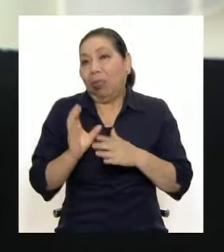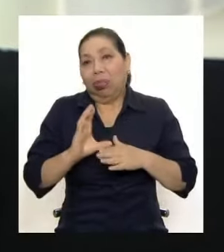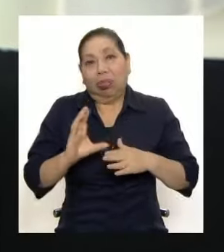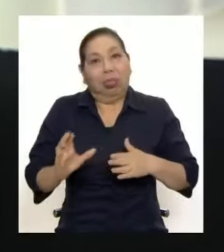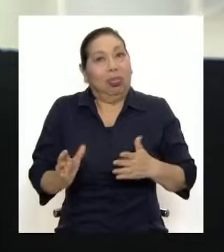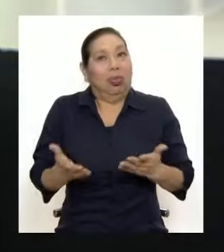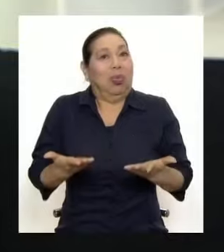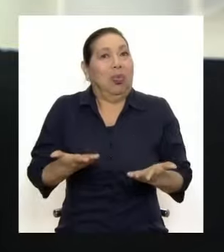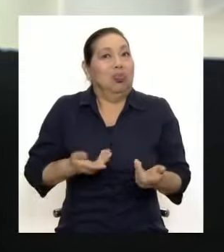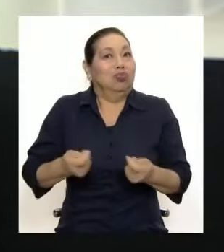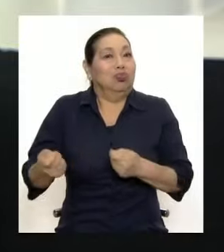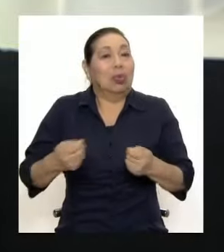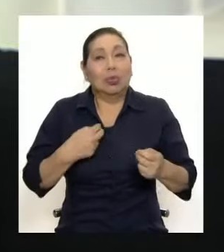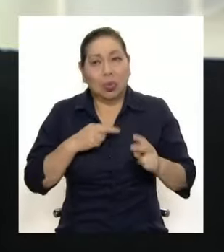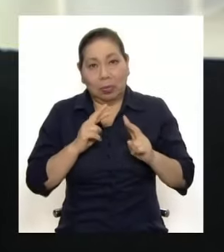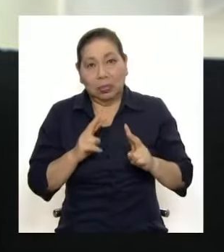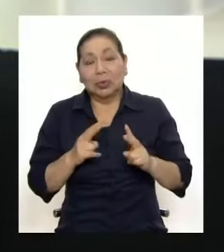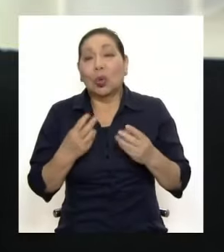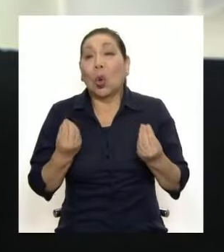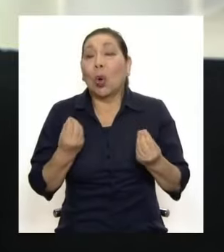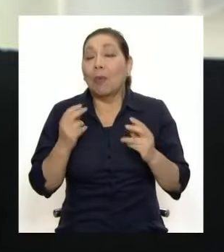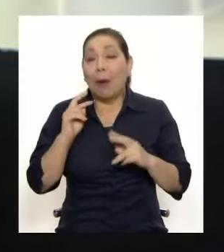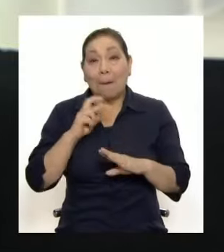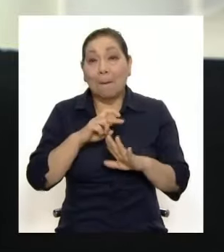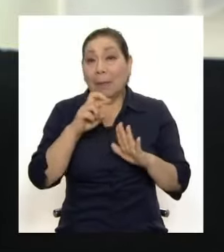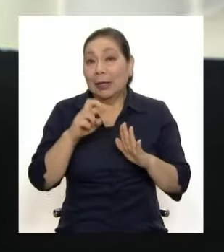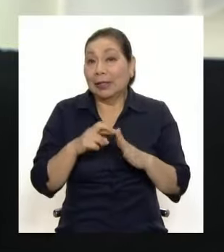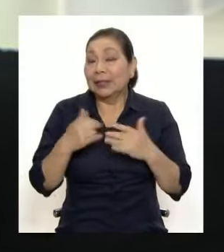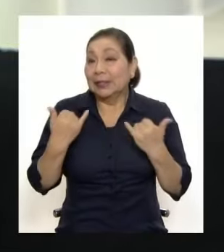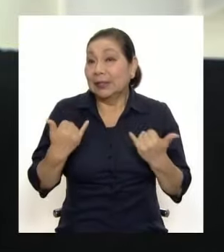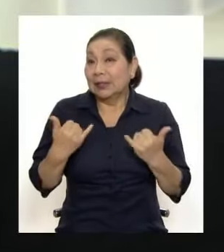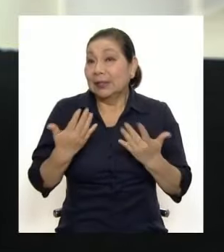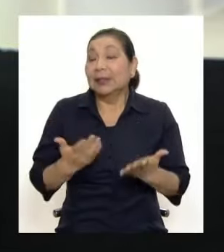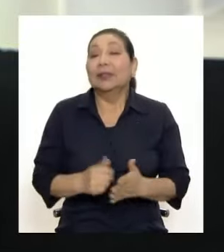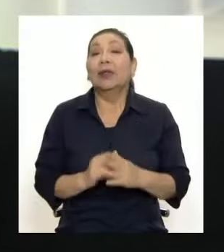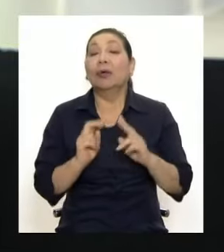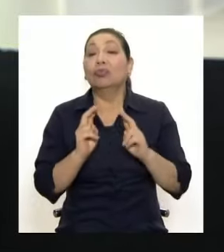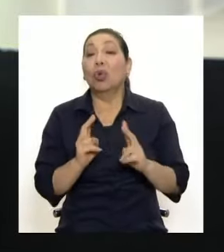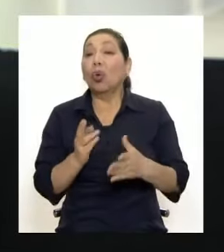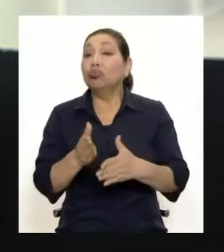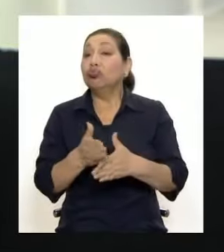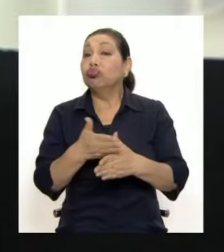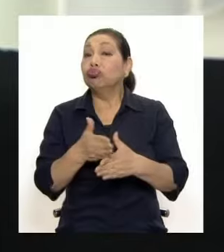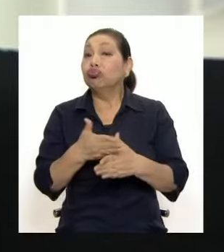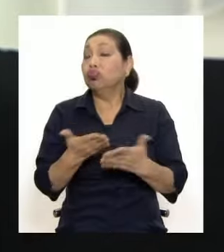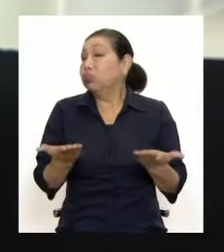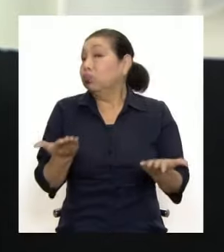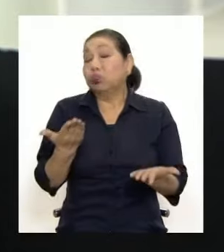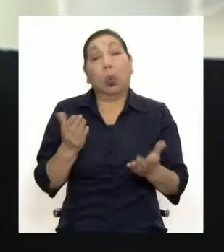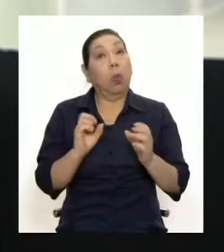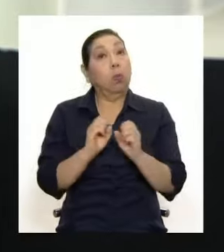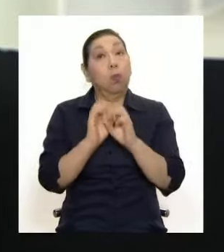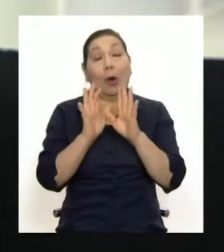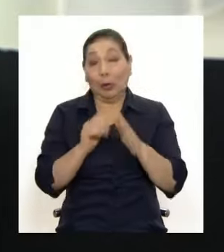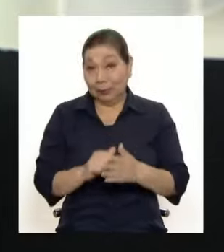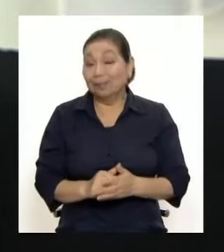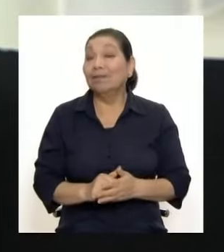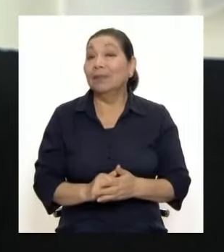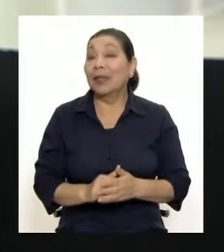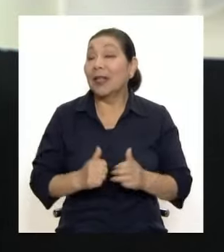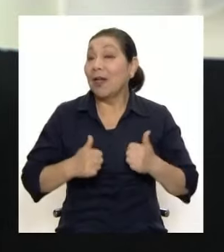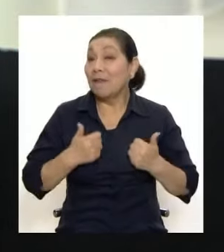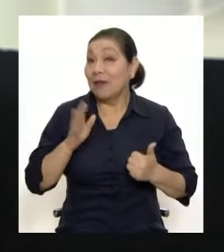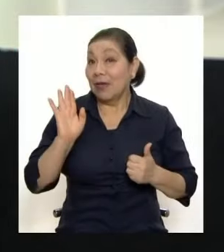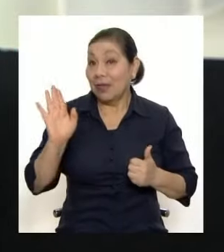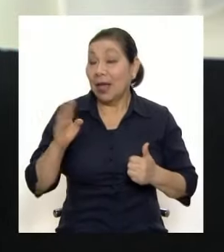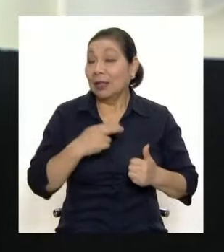todo el sistema automatizado he visto cómo va a ser la proyección en estos demos que están compartiendo realmente es una maravilla de que lo que se vive ya